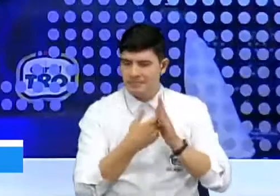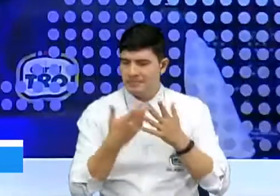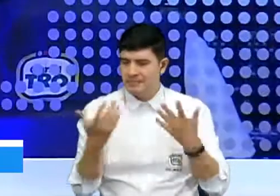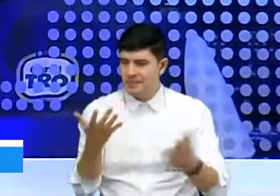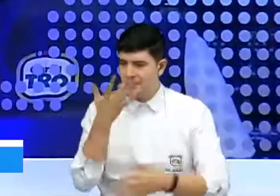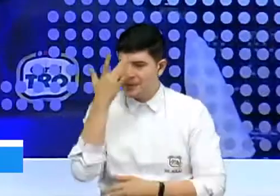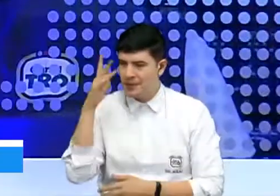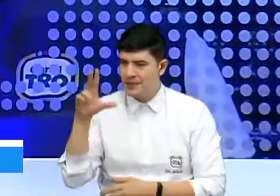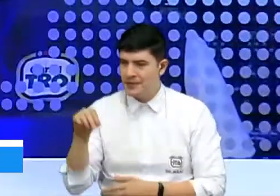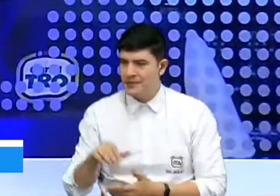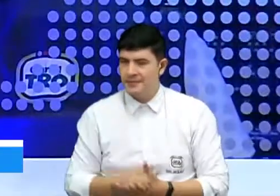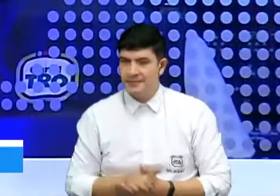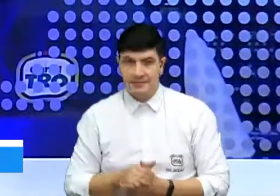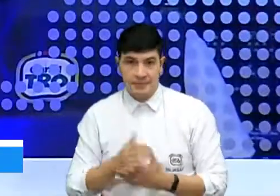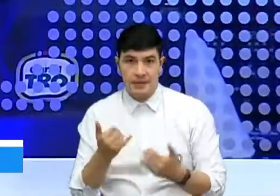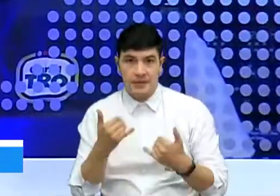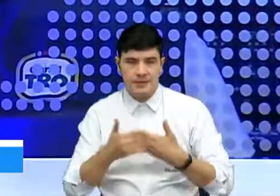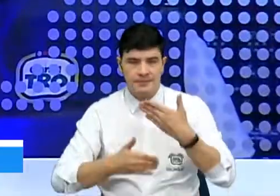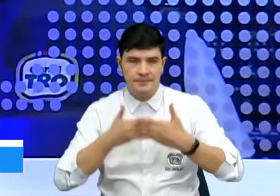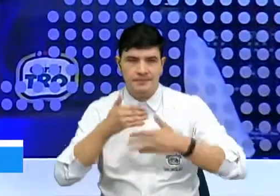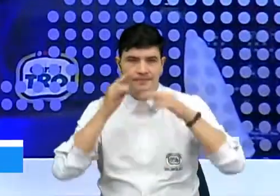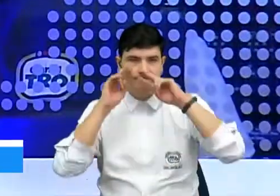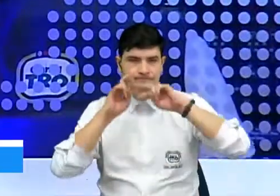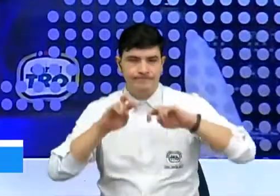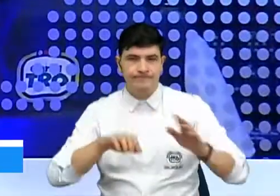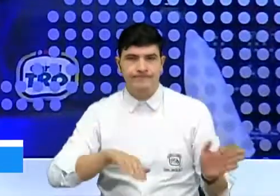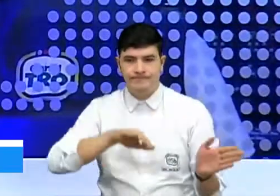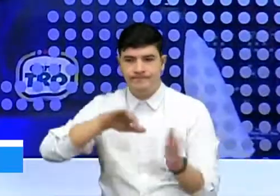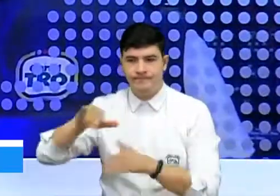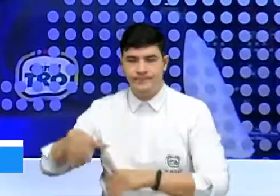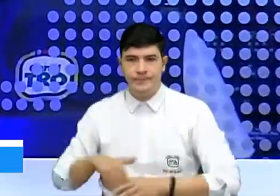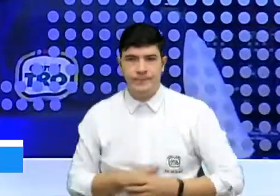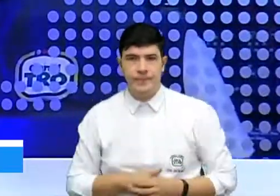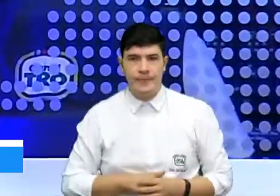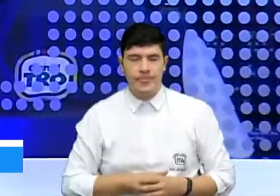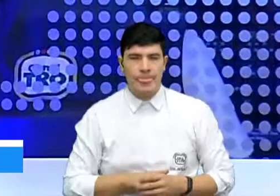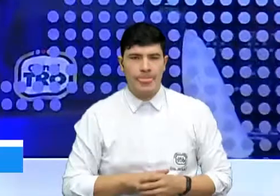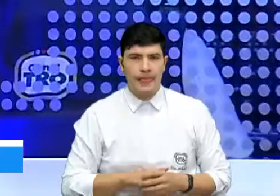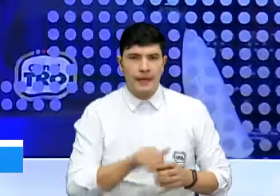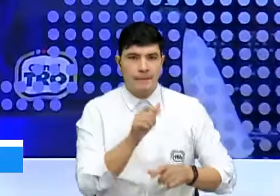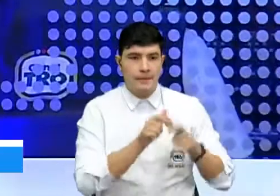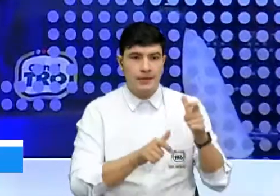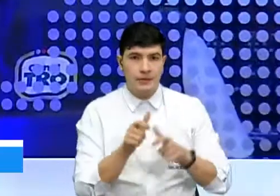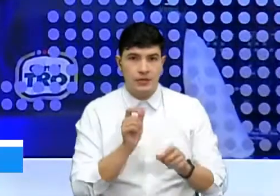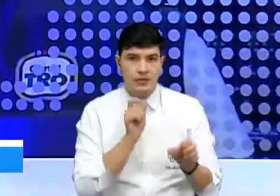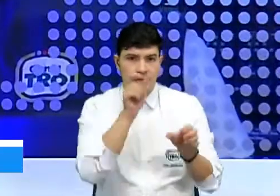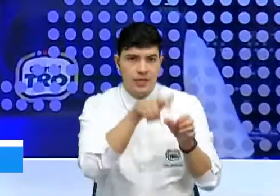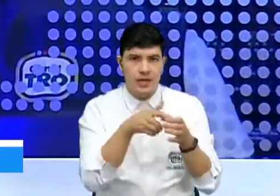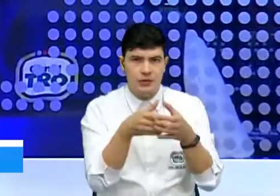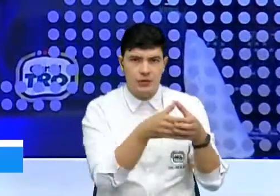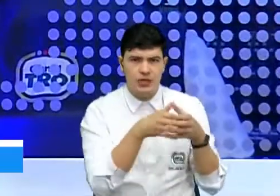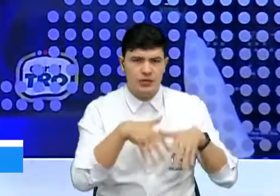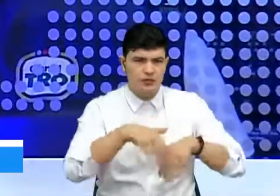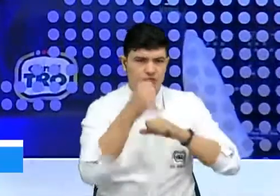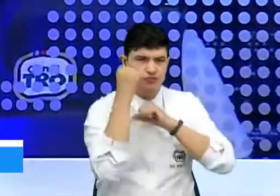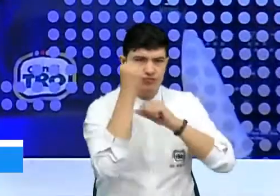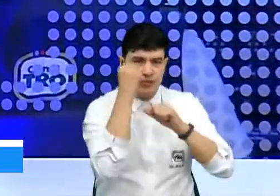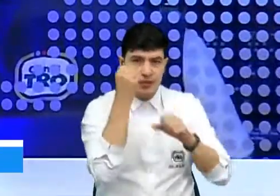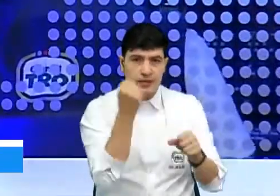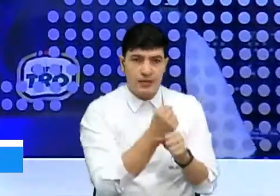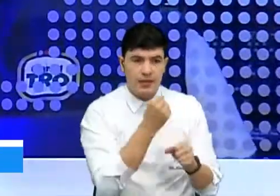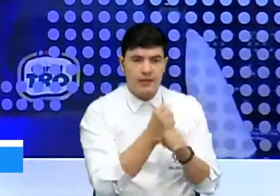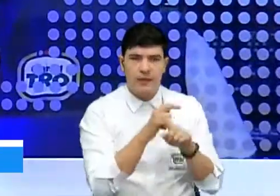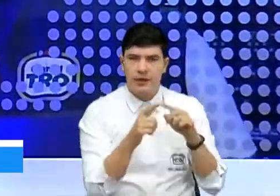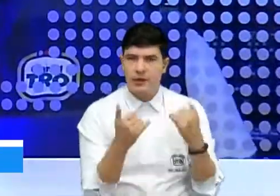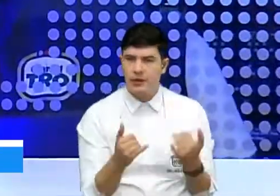Mientras tanto, los trabajadores de la salud asociados a ANTOC protestaron frente a las instalaciones del Hospital Universitario Erasmo Meos en Cúcuta por la disminución